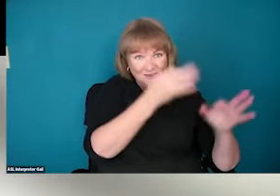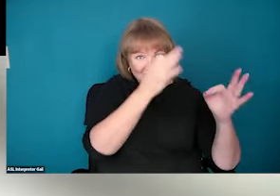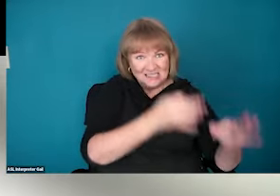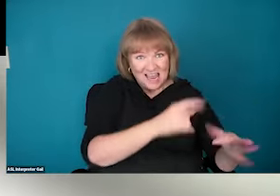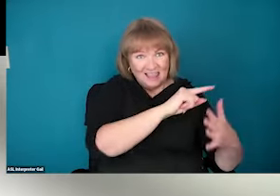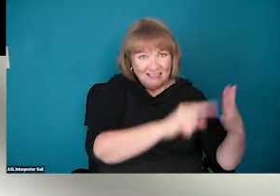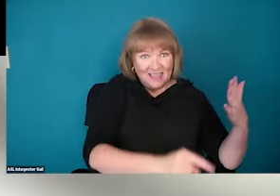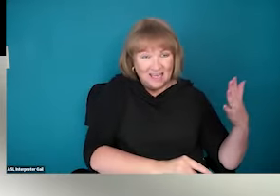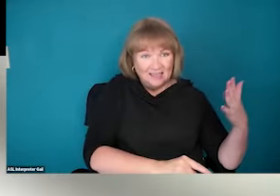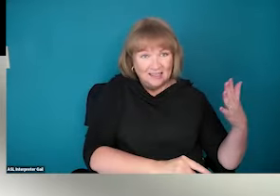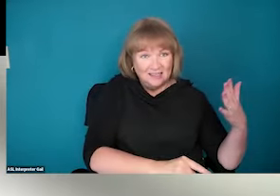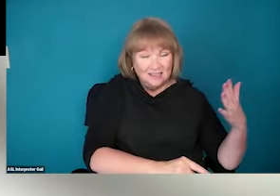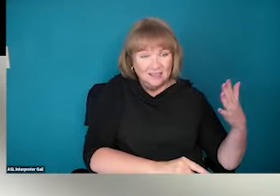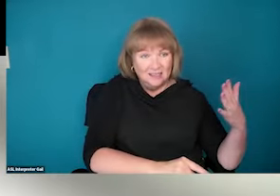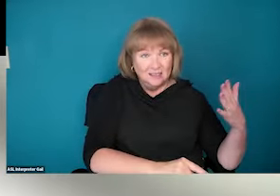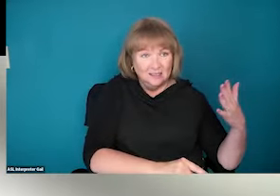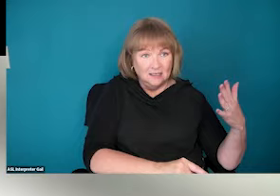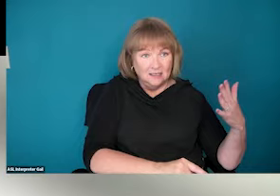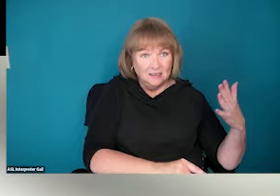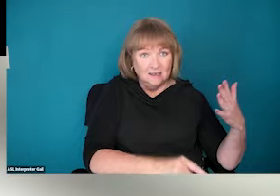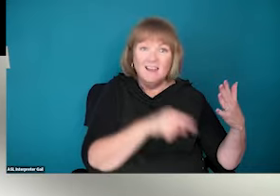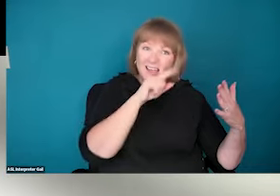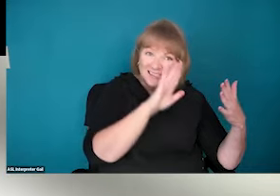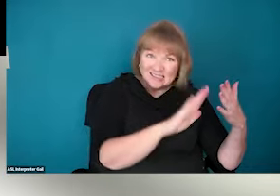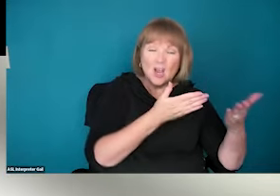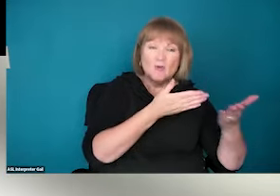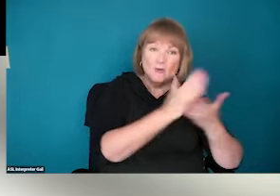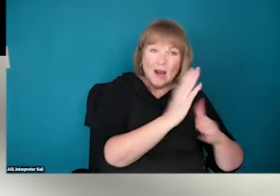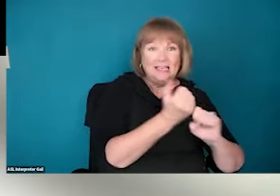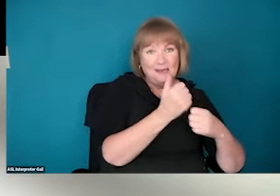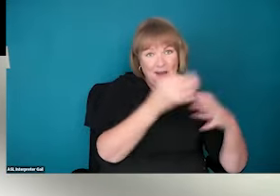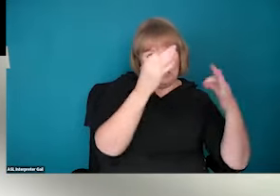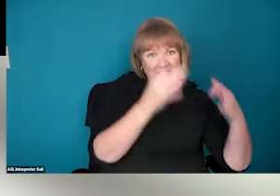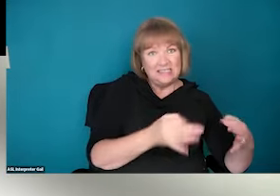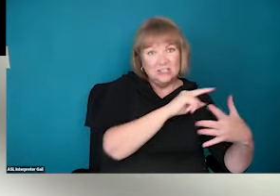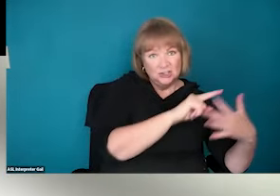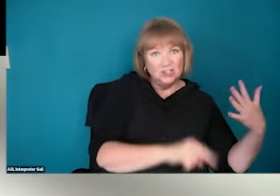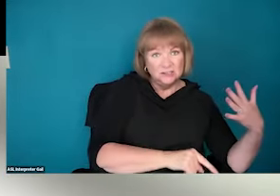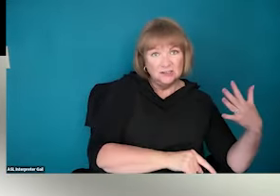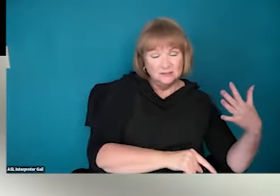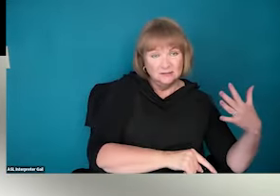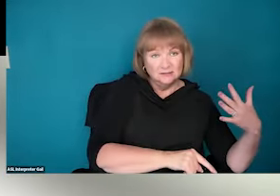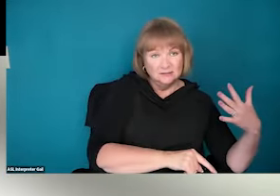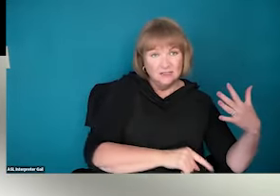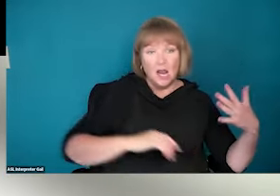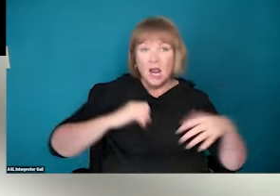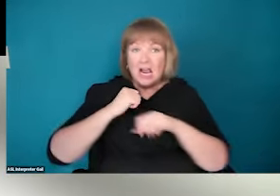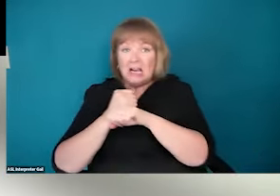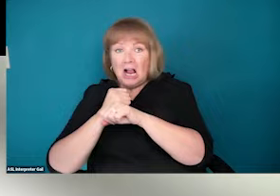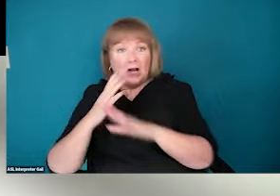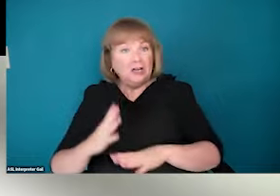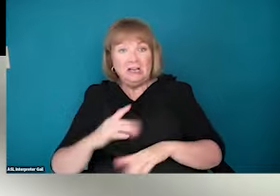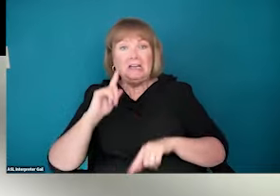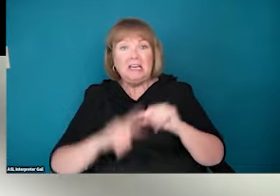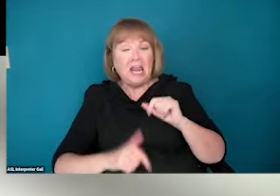tiene el derecho de tomar esa decisión en esa área específica, entonces la persona tiene la decisión de tomar la decisión en